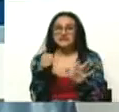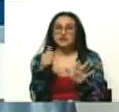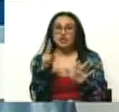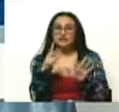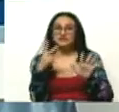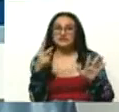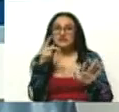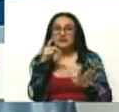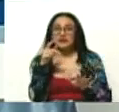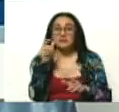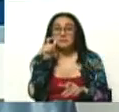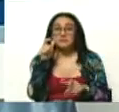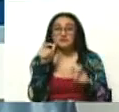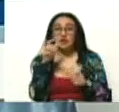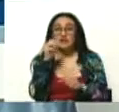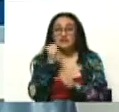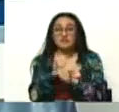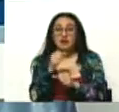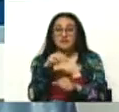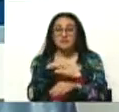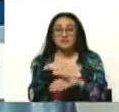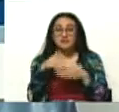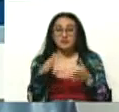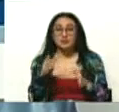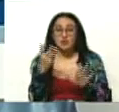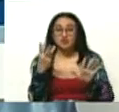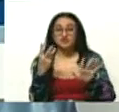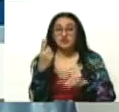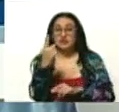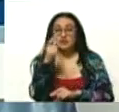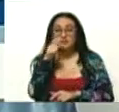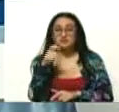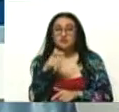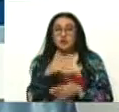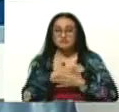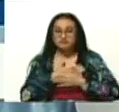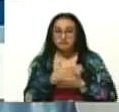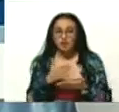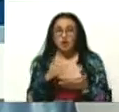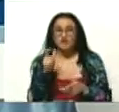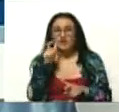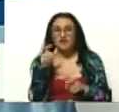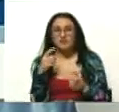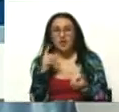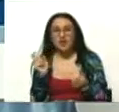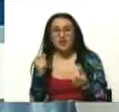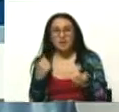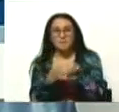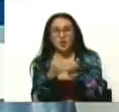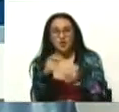1.617 funcionarios y 81 civiles colaboradores para un total de